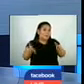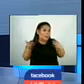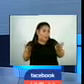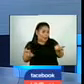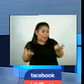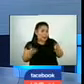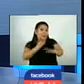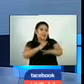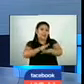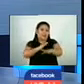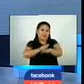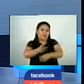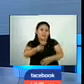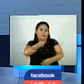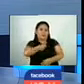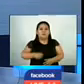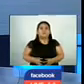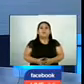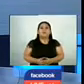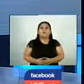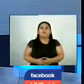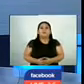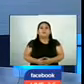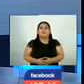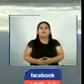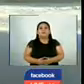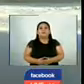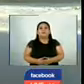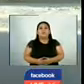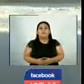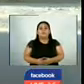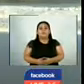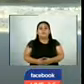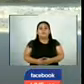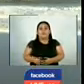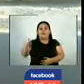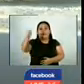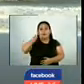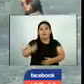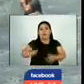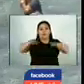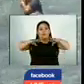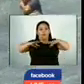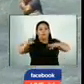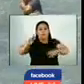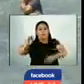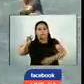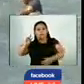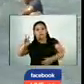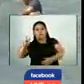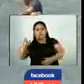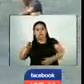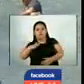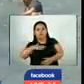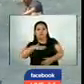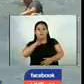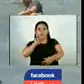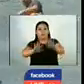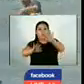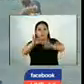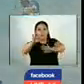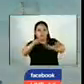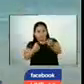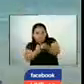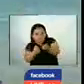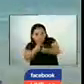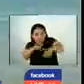evitarlos. A continuación el informe. En las vacaciones agostinas 2023 se registran a la fecha 15 rescates